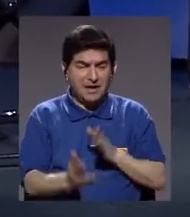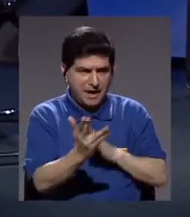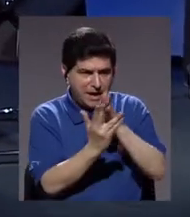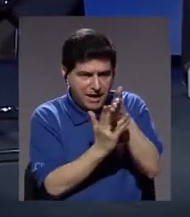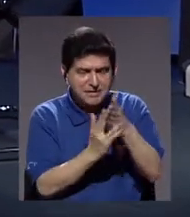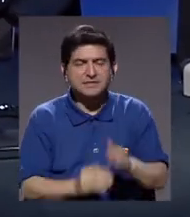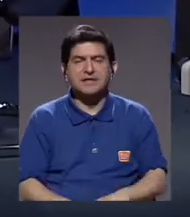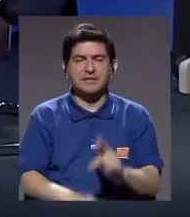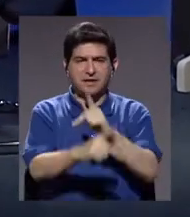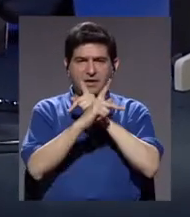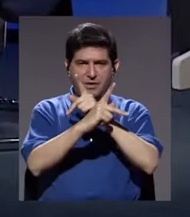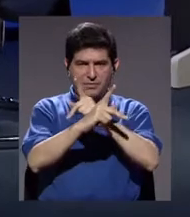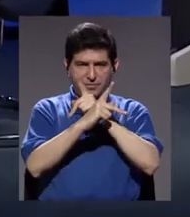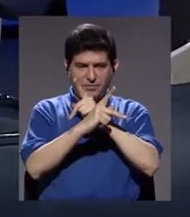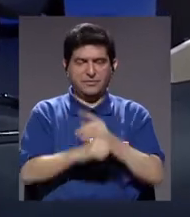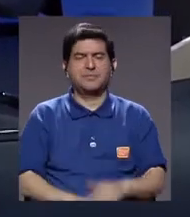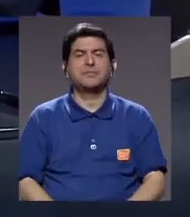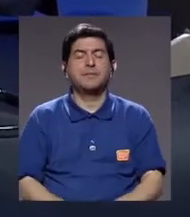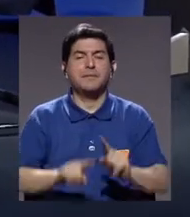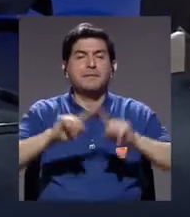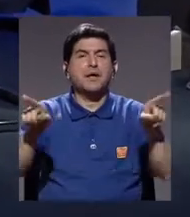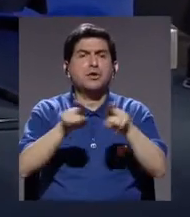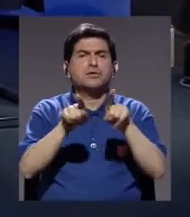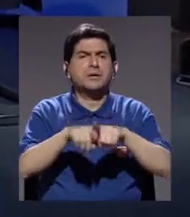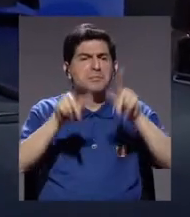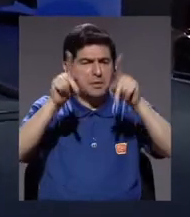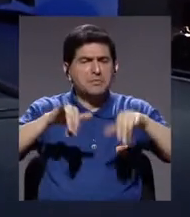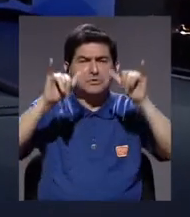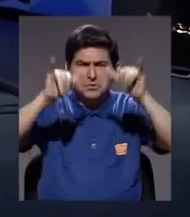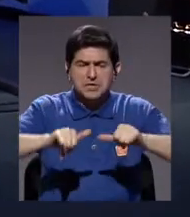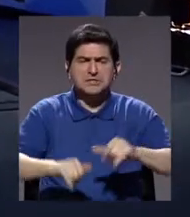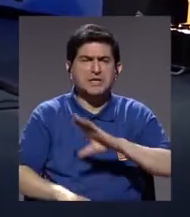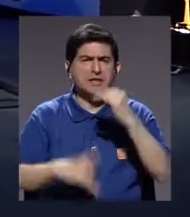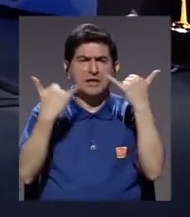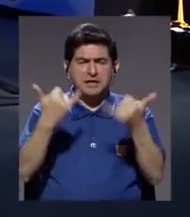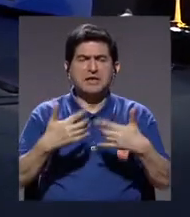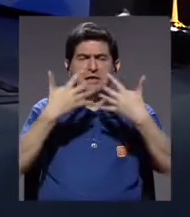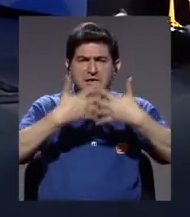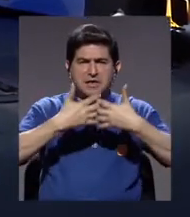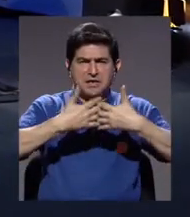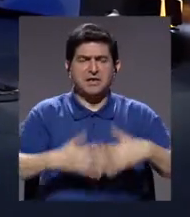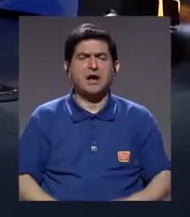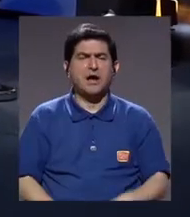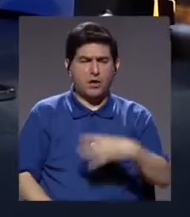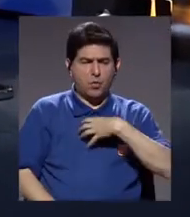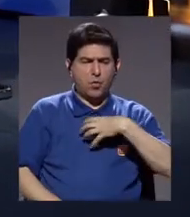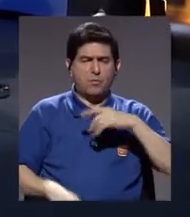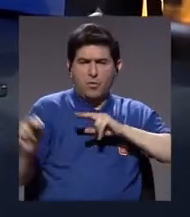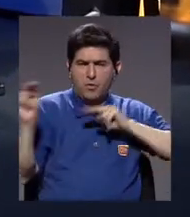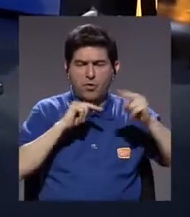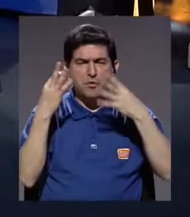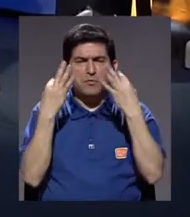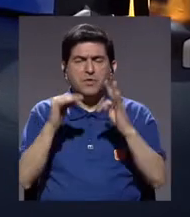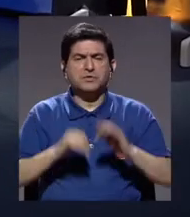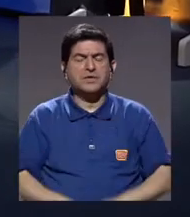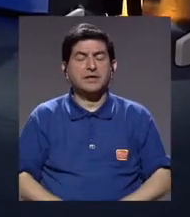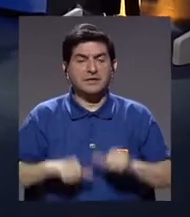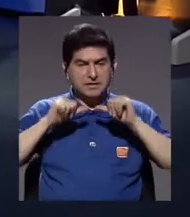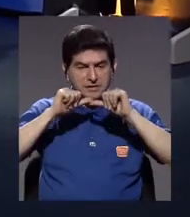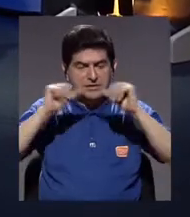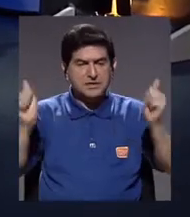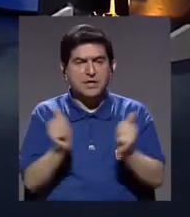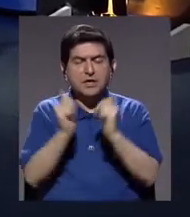han entrado en esa categoría, pero se han convertido muchos en empresarios y personas que desde su emprendimiento buscan un modo de